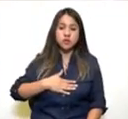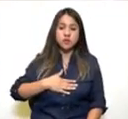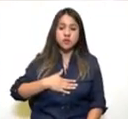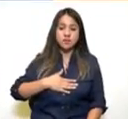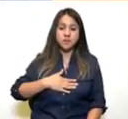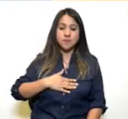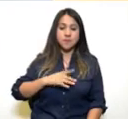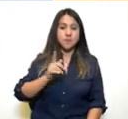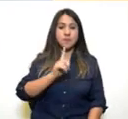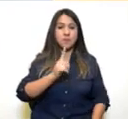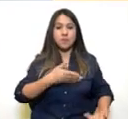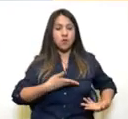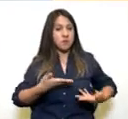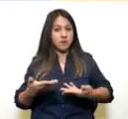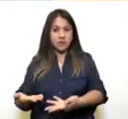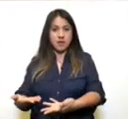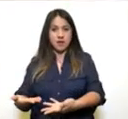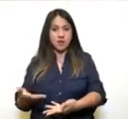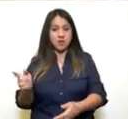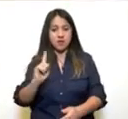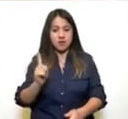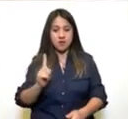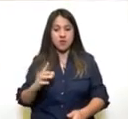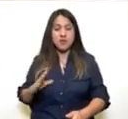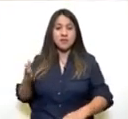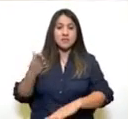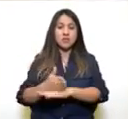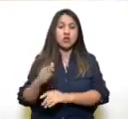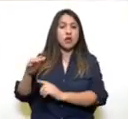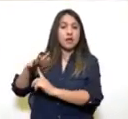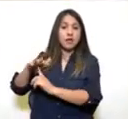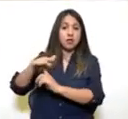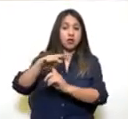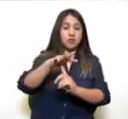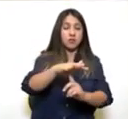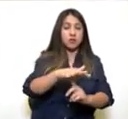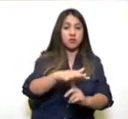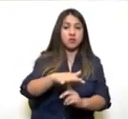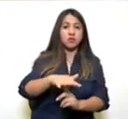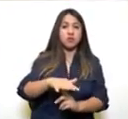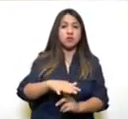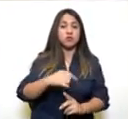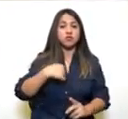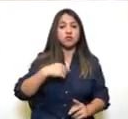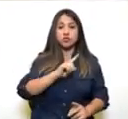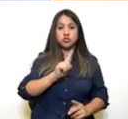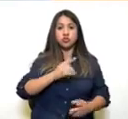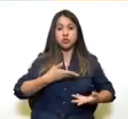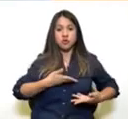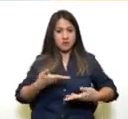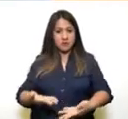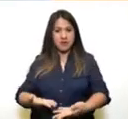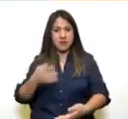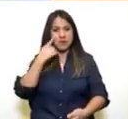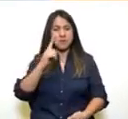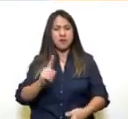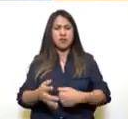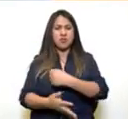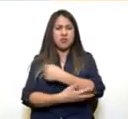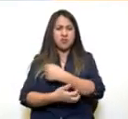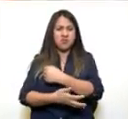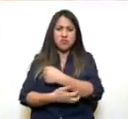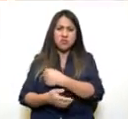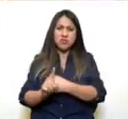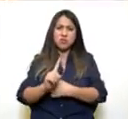no la invitaron no llegó en helicóptero y no estaba invitada es un acto de mala educación brutal